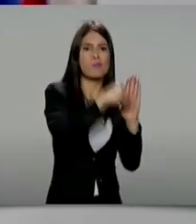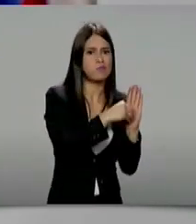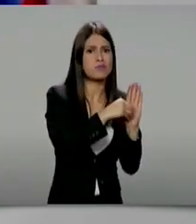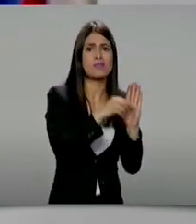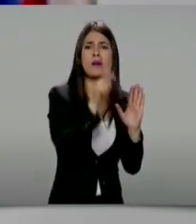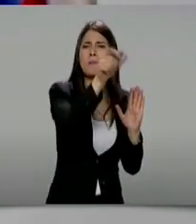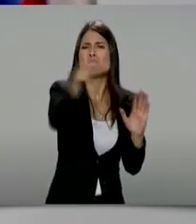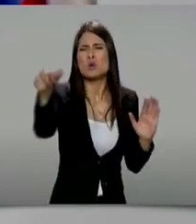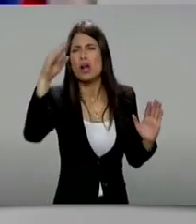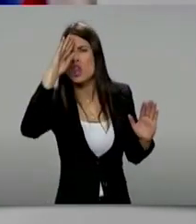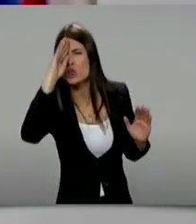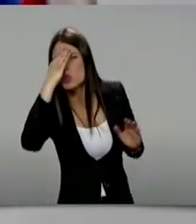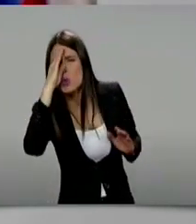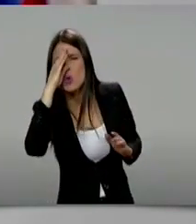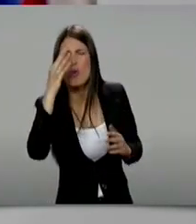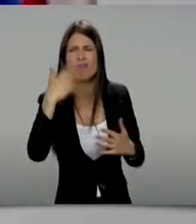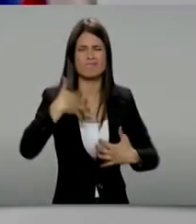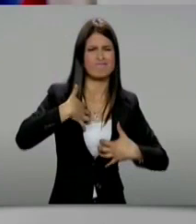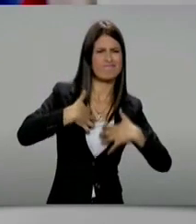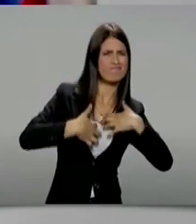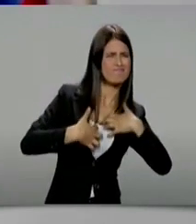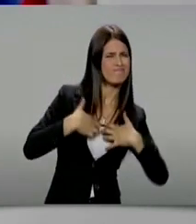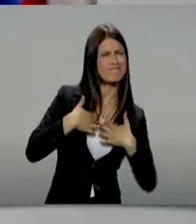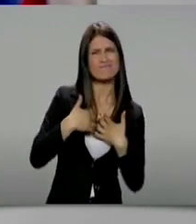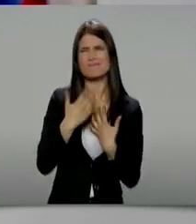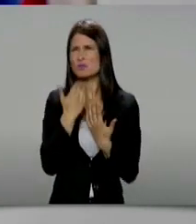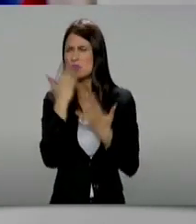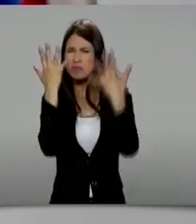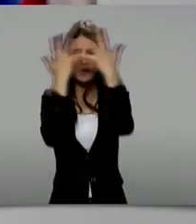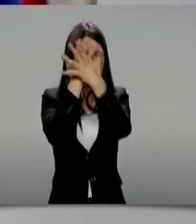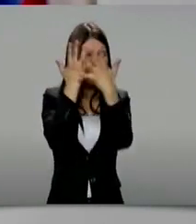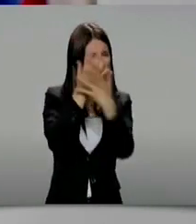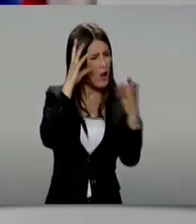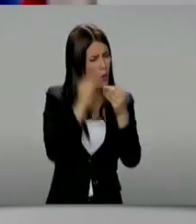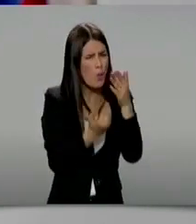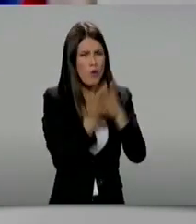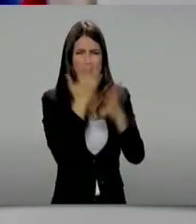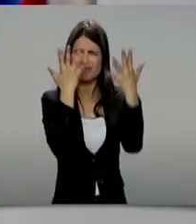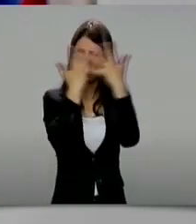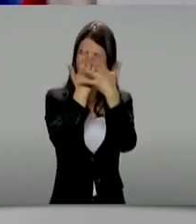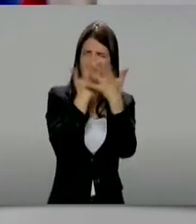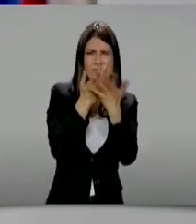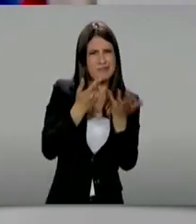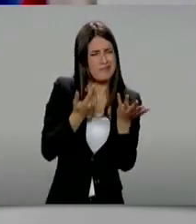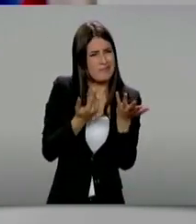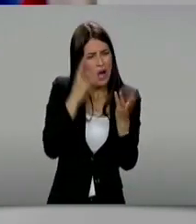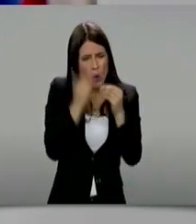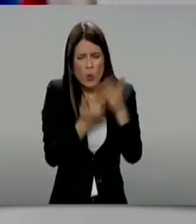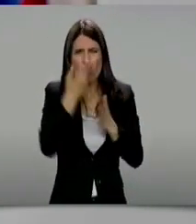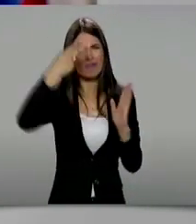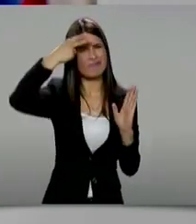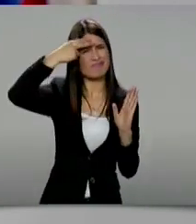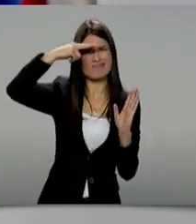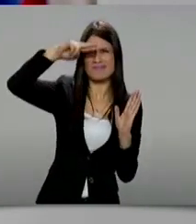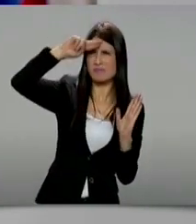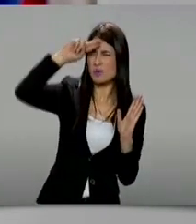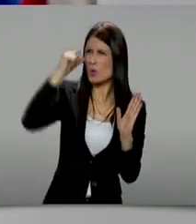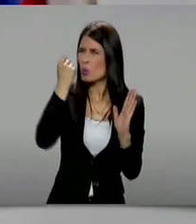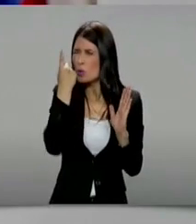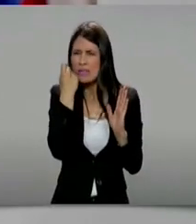aclara las preocupaciones que muchos tenían frente a la letra el sentido del acuerdo o su